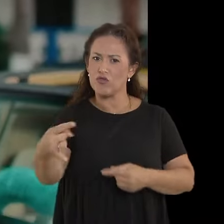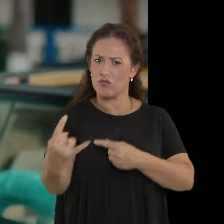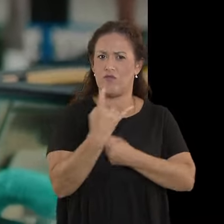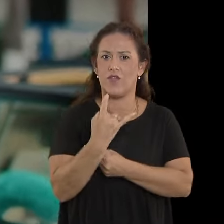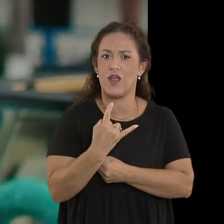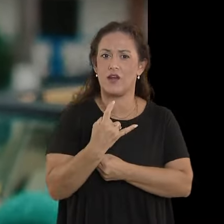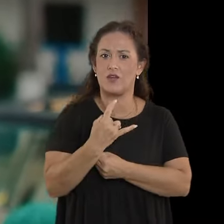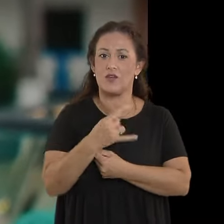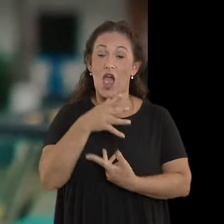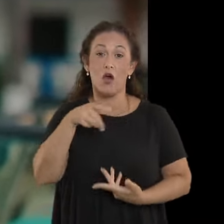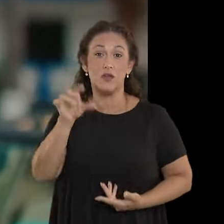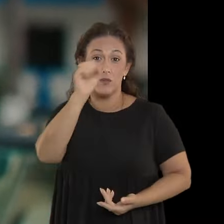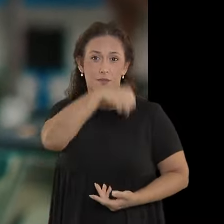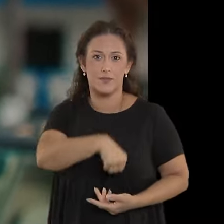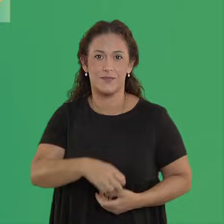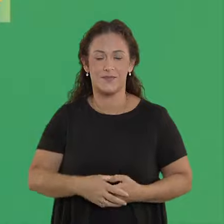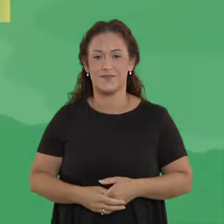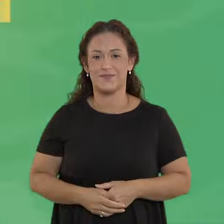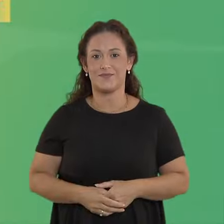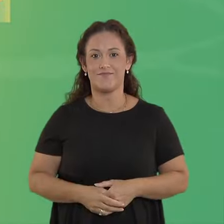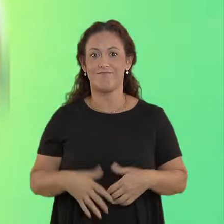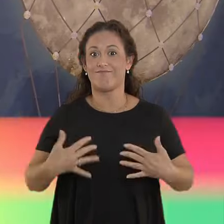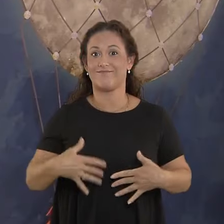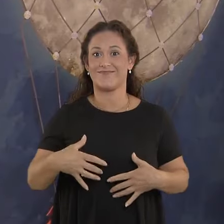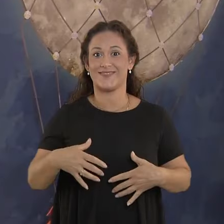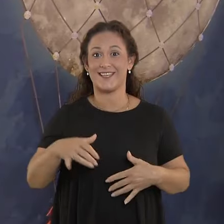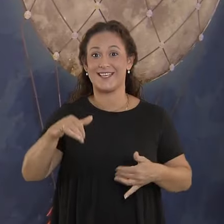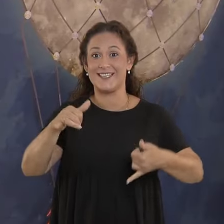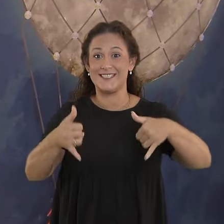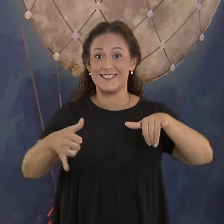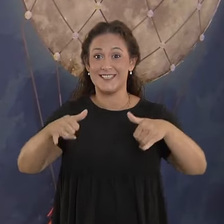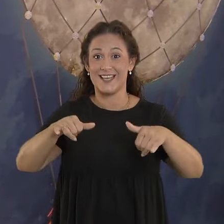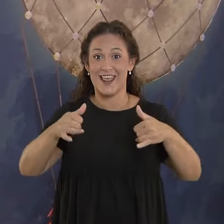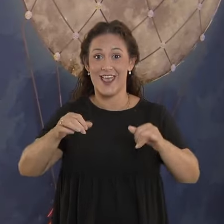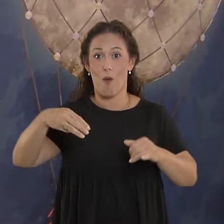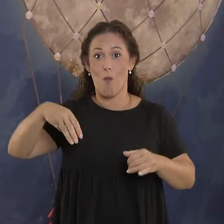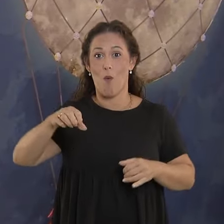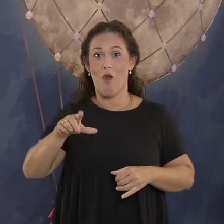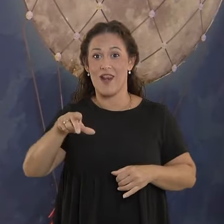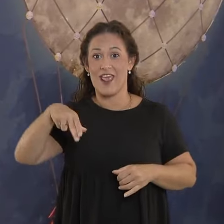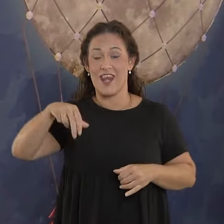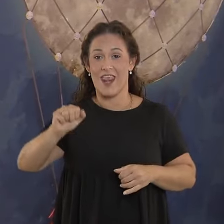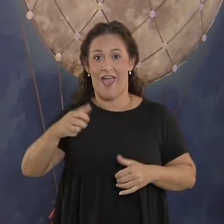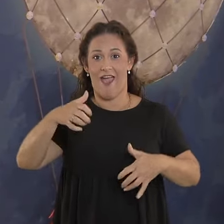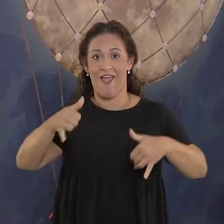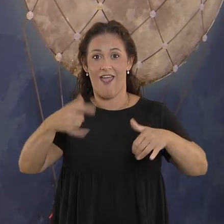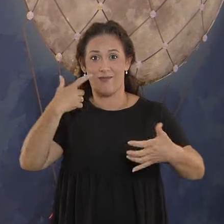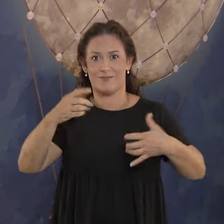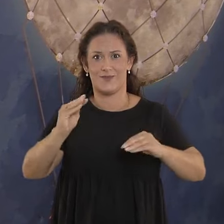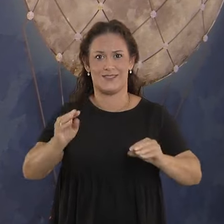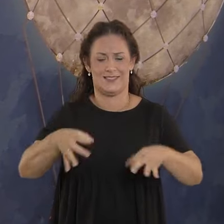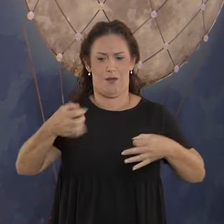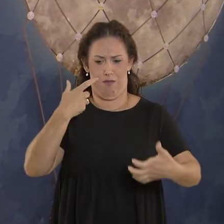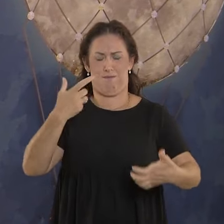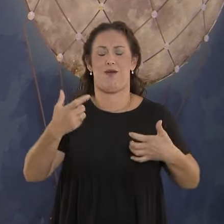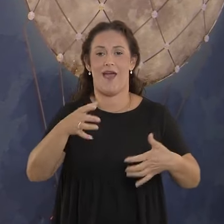Y estás borracho. Los espectáculos de títeres que nos trae Bolina siempre son muy llamativos.